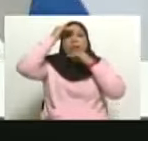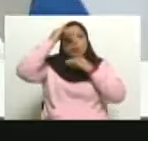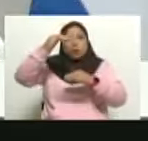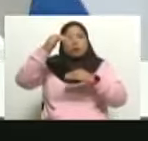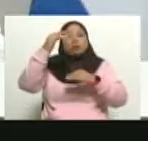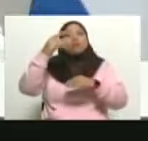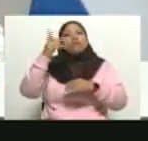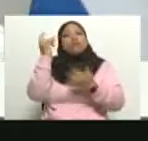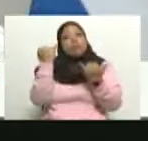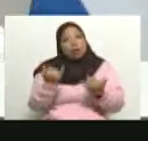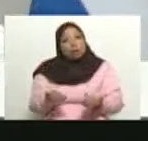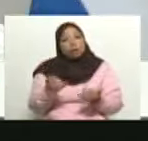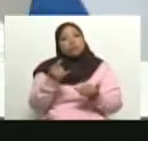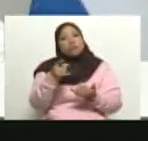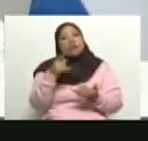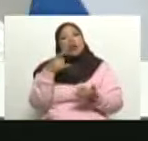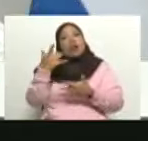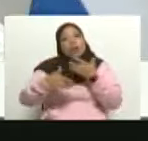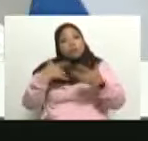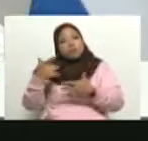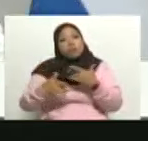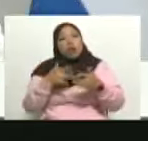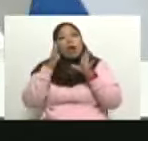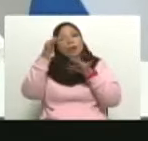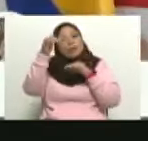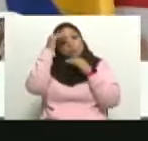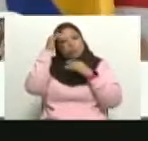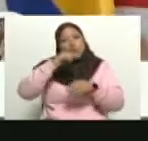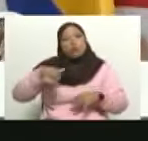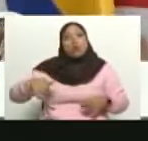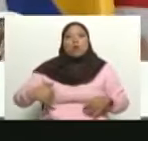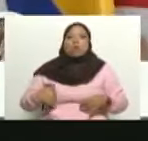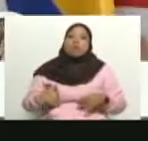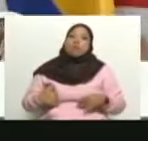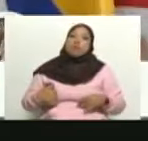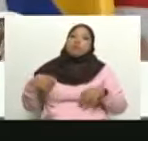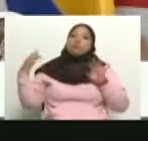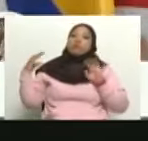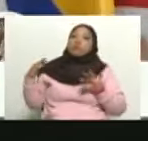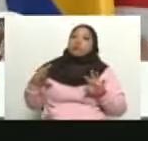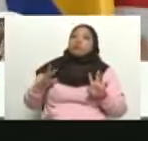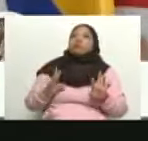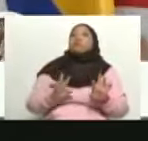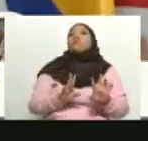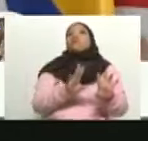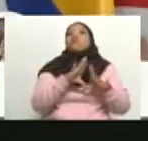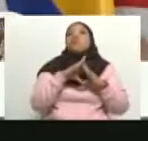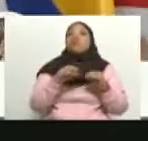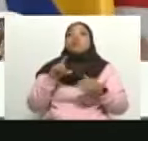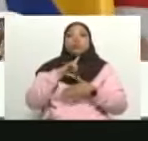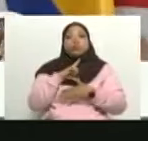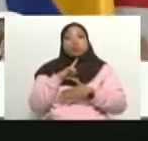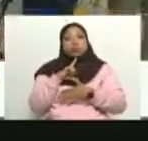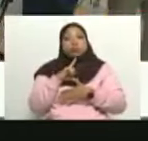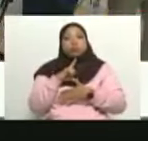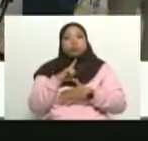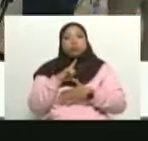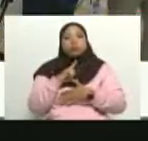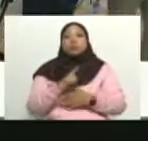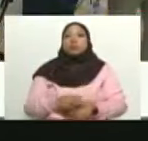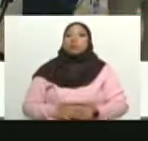bueno, precisamente primero las causas y atender a nuestros migrantes que se desplazan por toda América. Entendemos